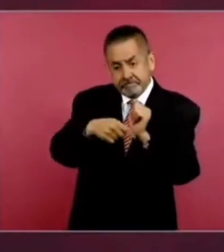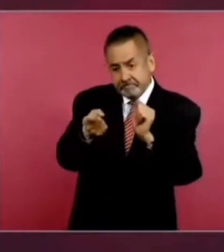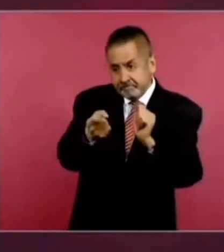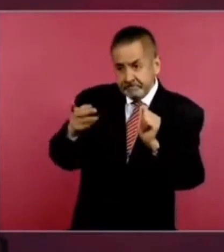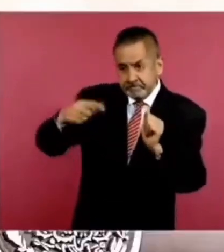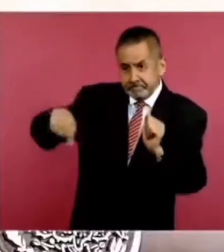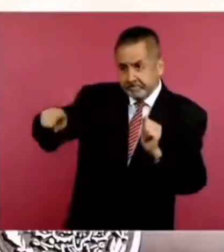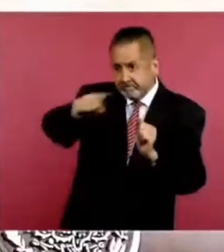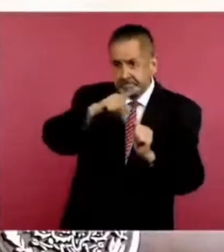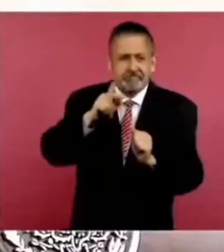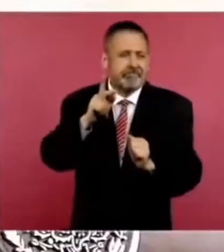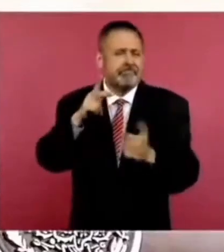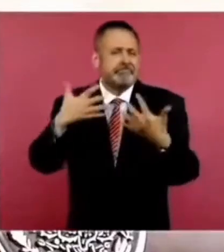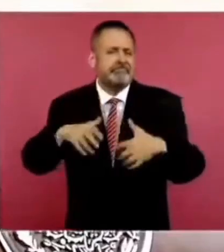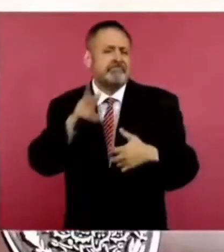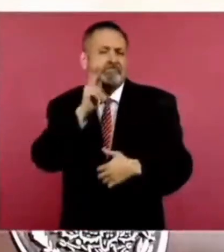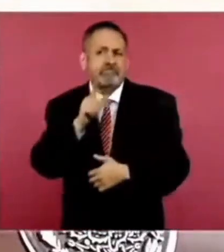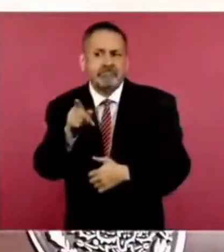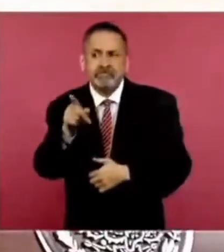Porque, ¿qué fue